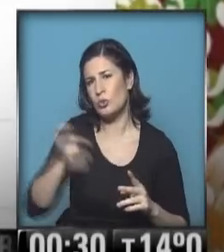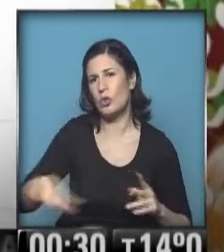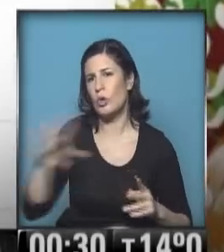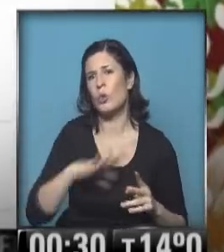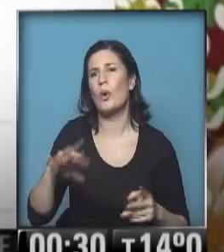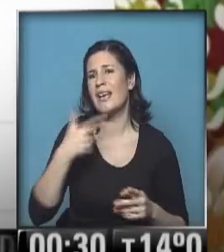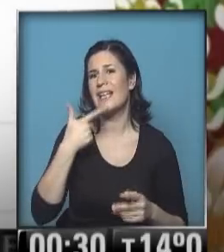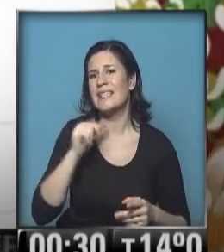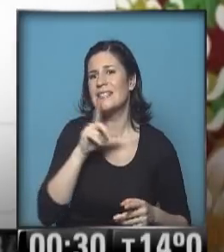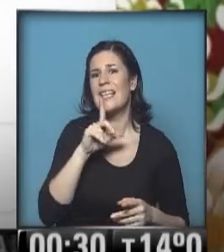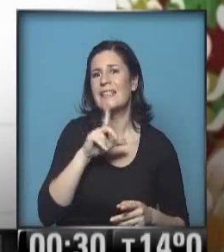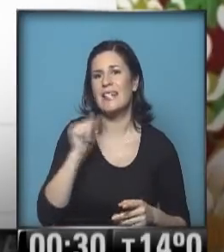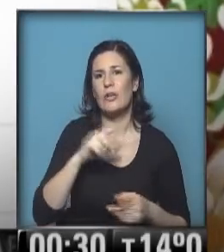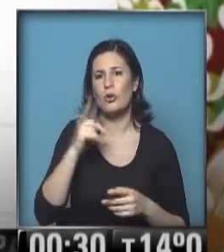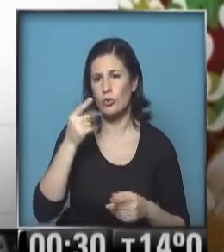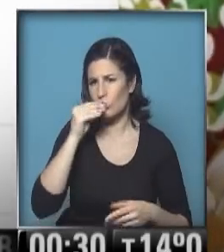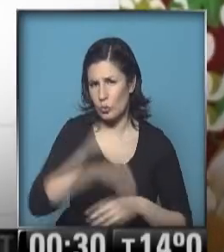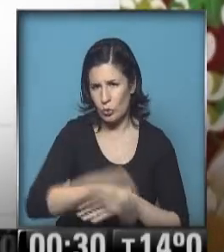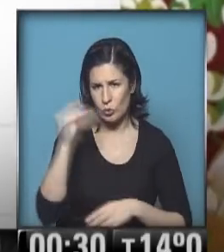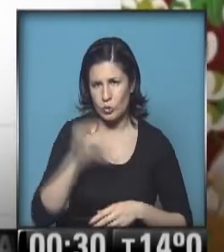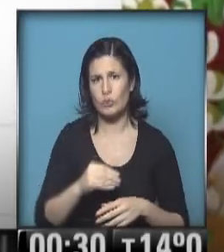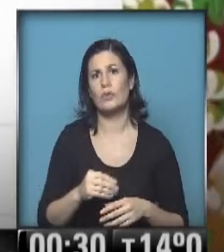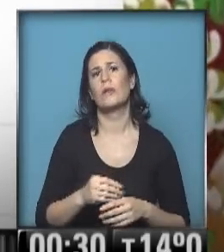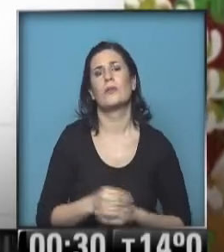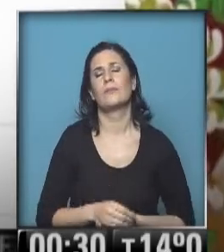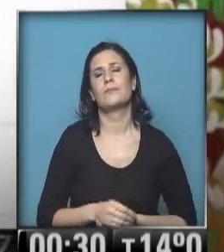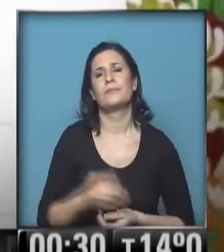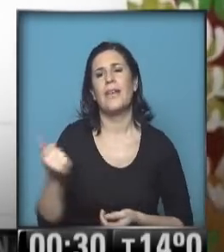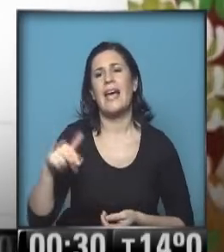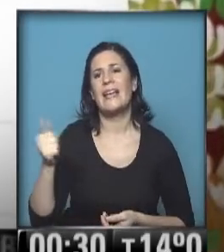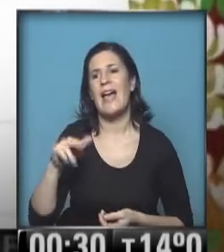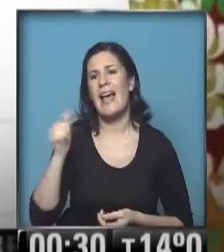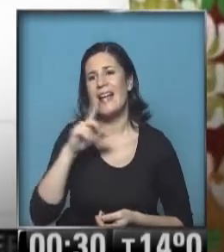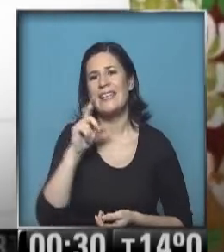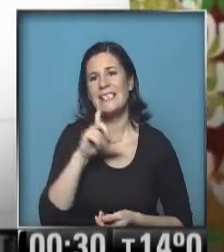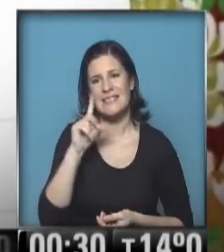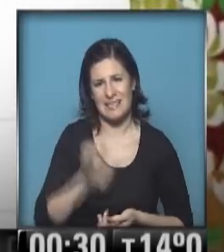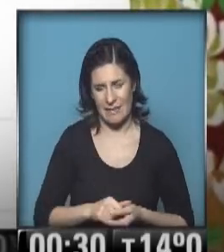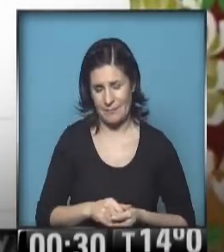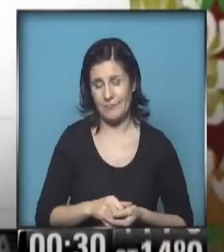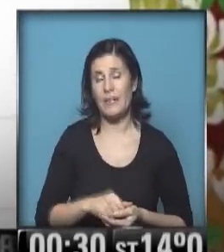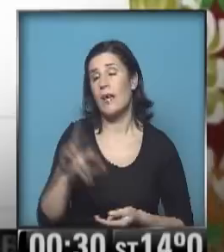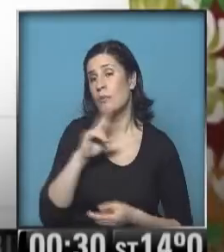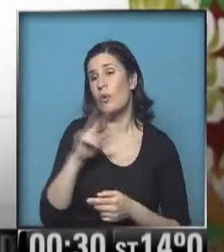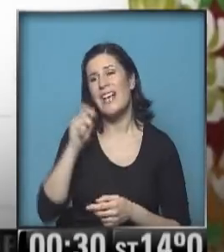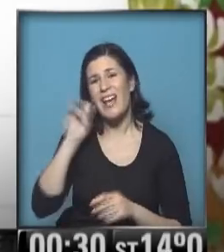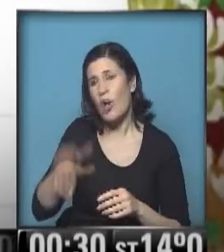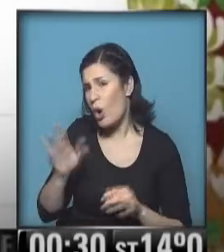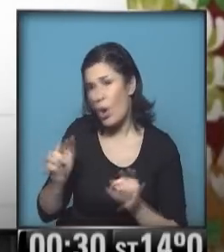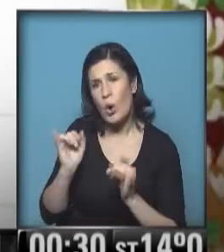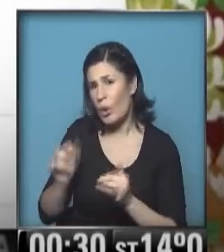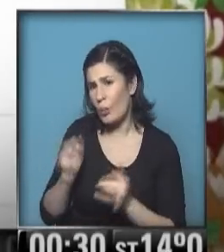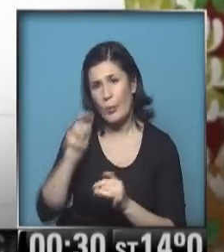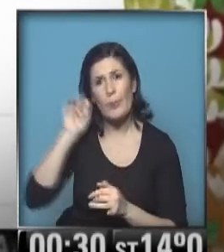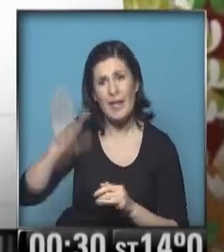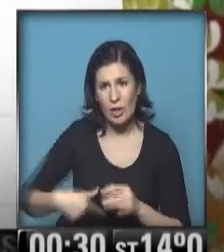santacruceña, Ana Alicia Tamiansky. La víctima, que en ese momento era menor de edad, es asistida en este momento por la